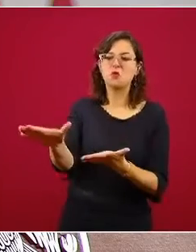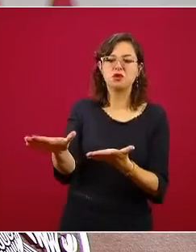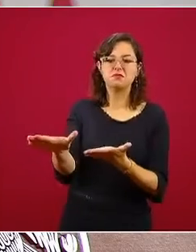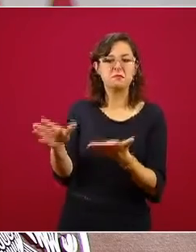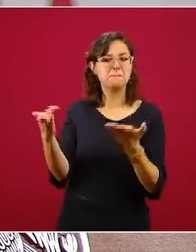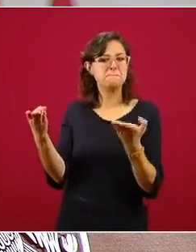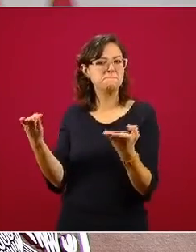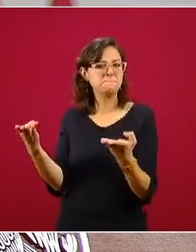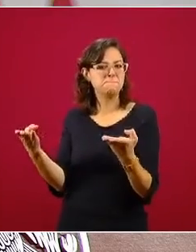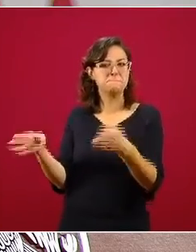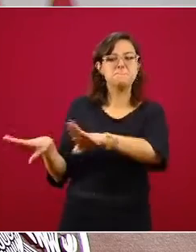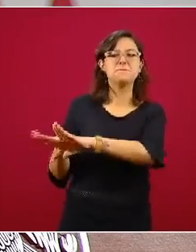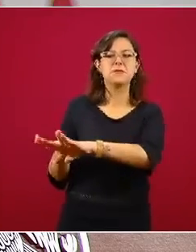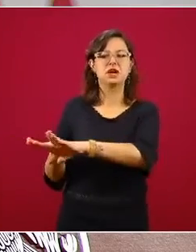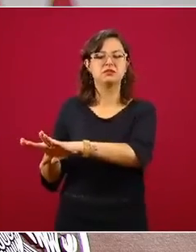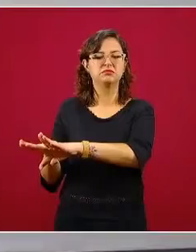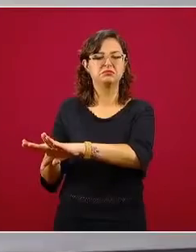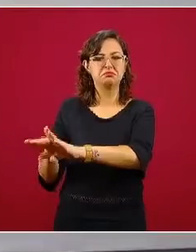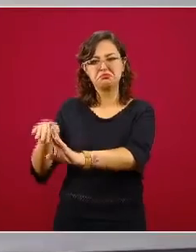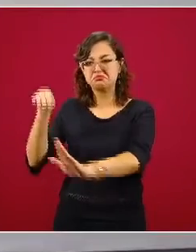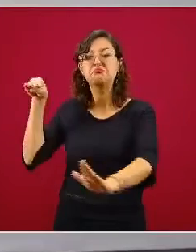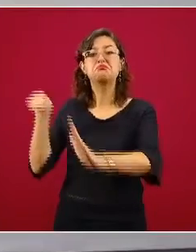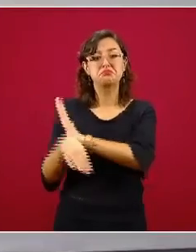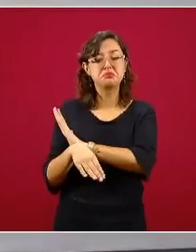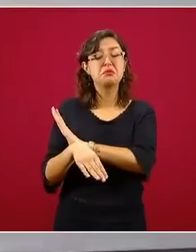cerrar las plantas de la Comisión Federal de